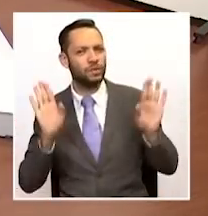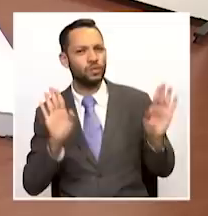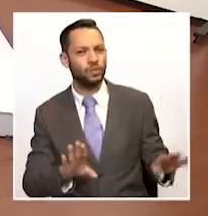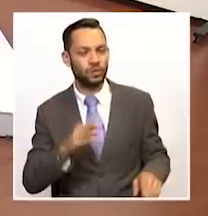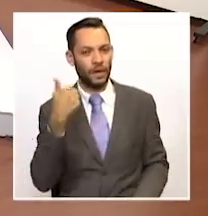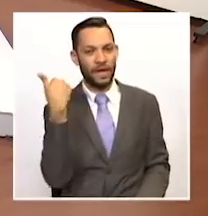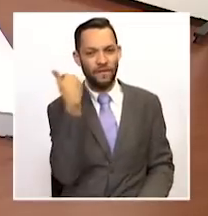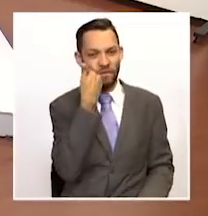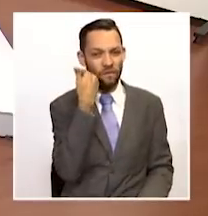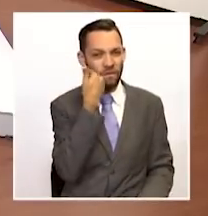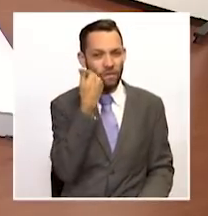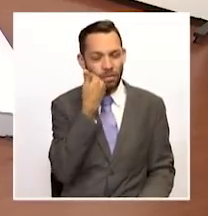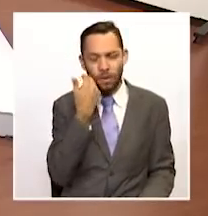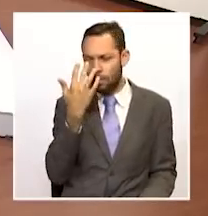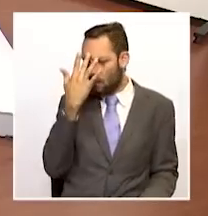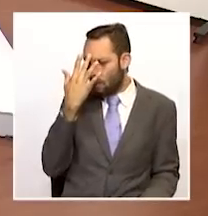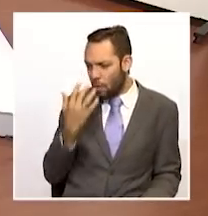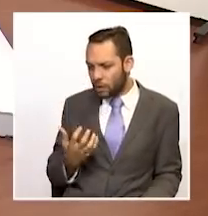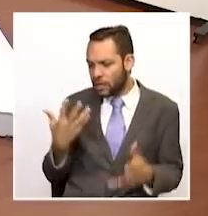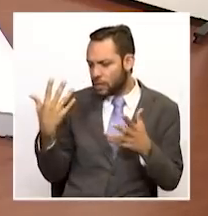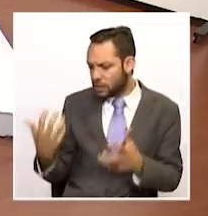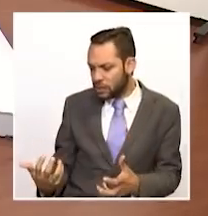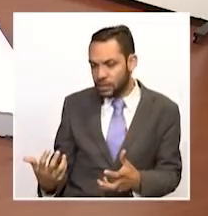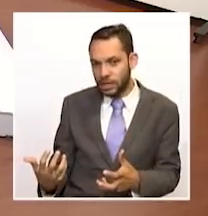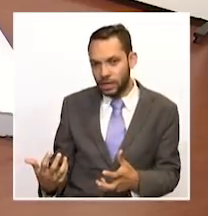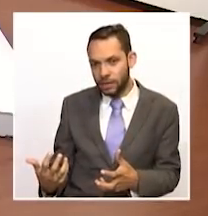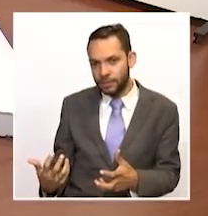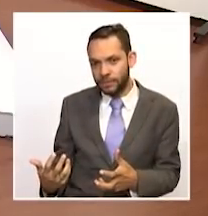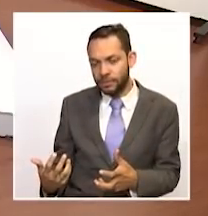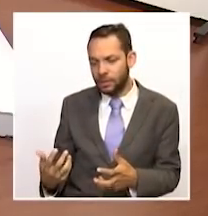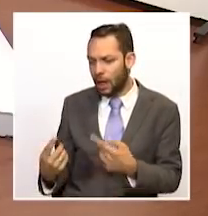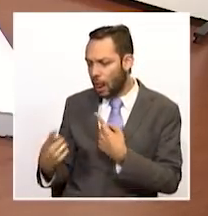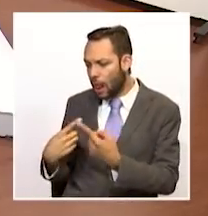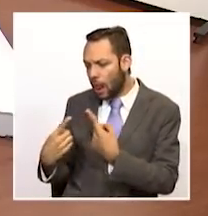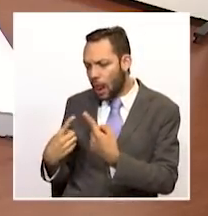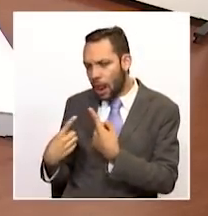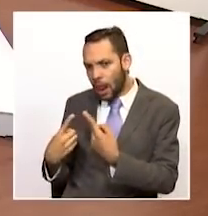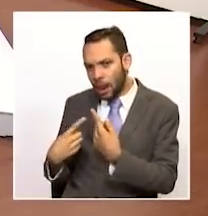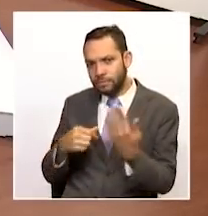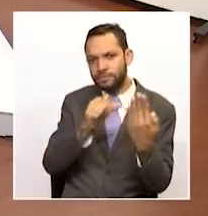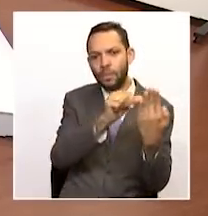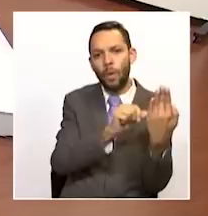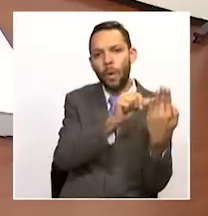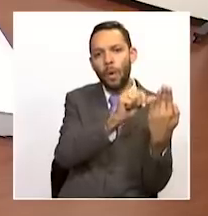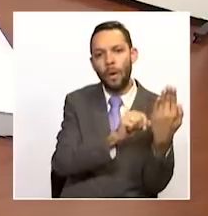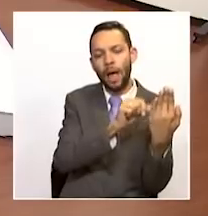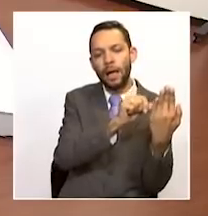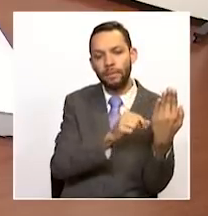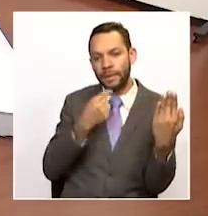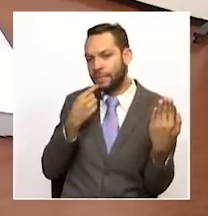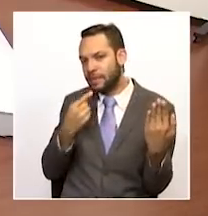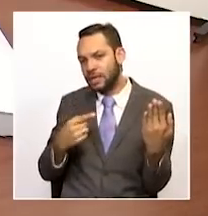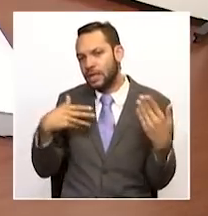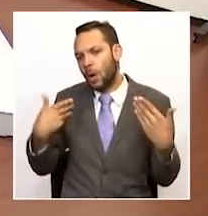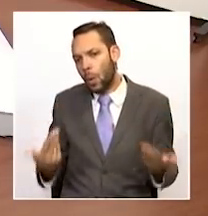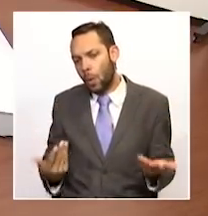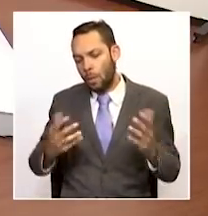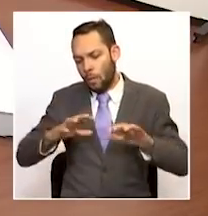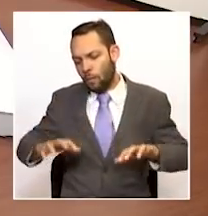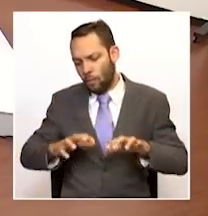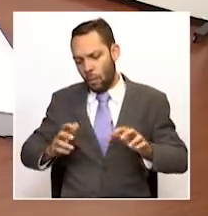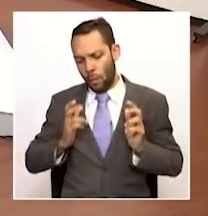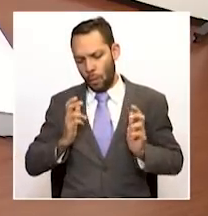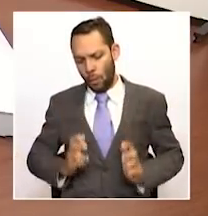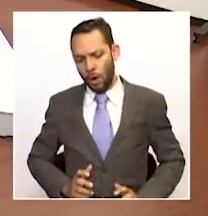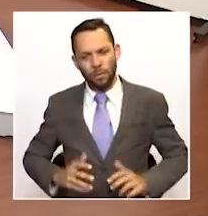porque yo quise hoy con el doctor self alonso marina hacer este programa porque es que él es el que nos dice cómo está funcionando el cuerpo